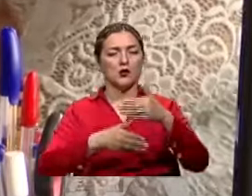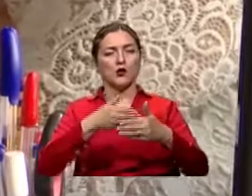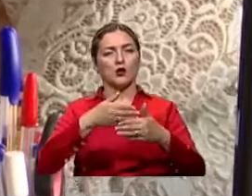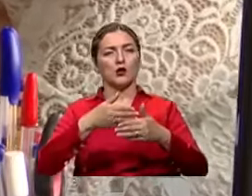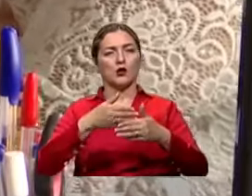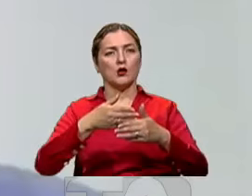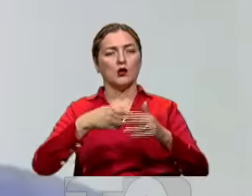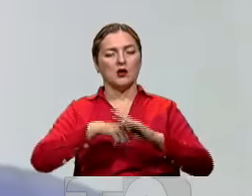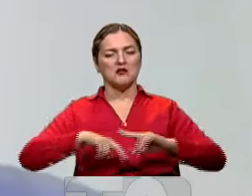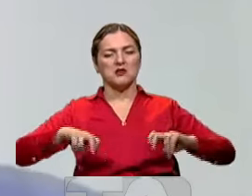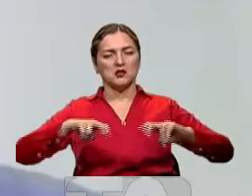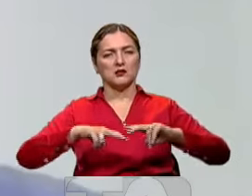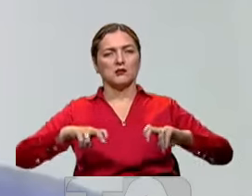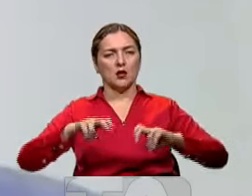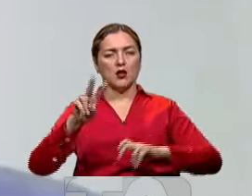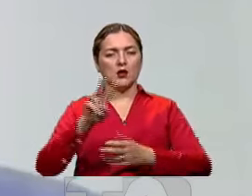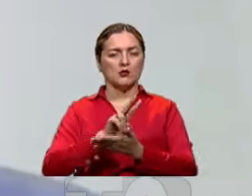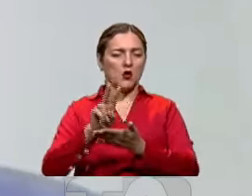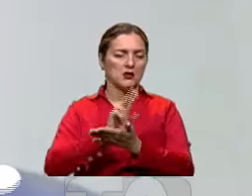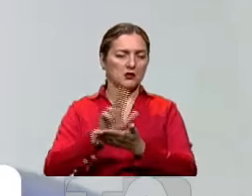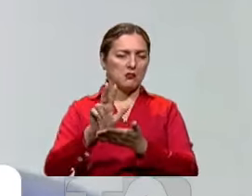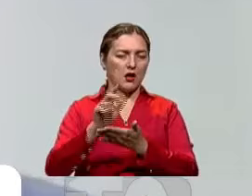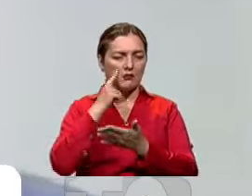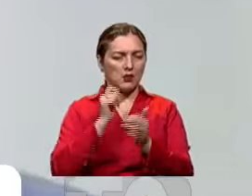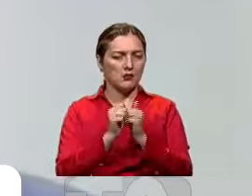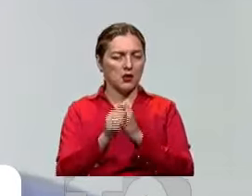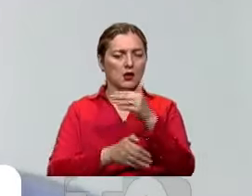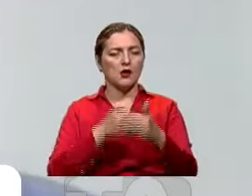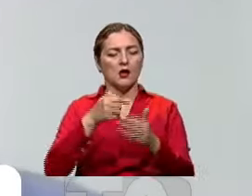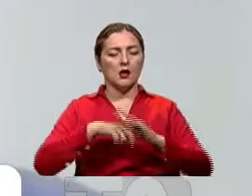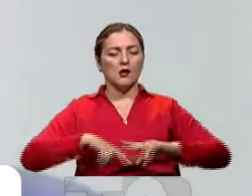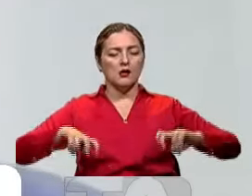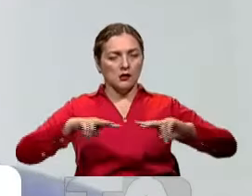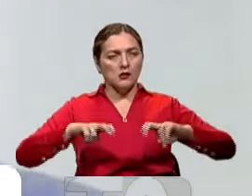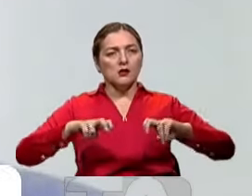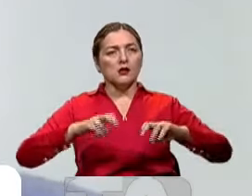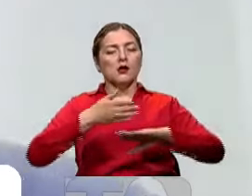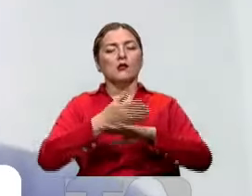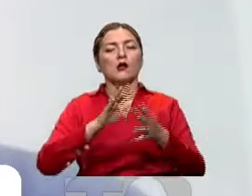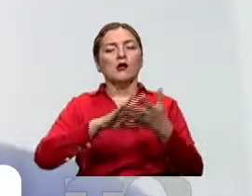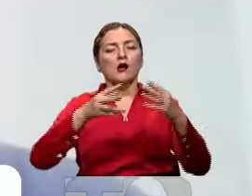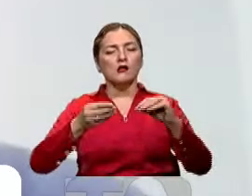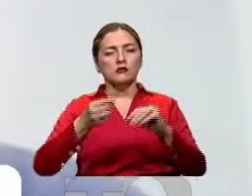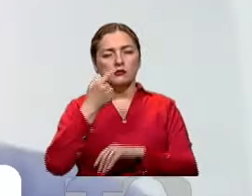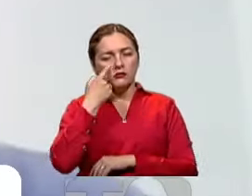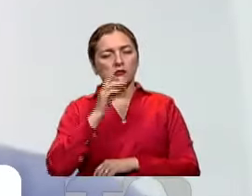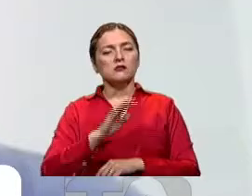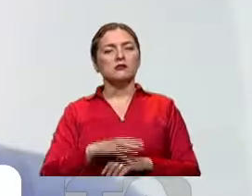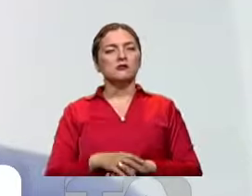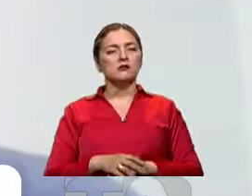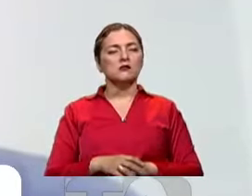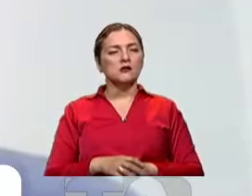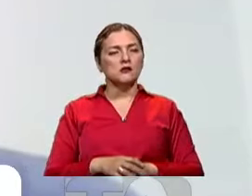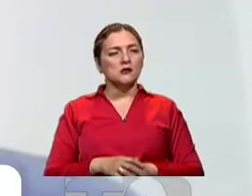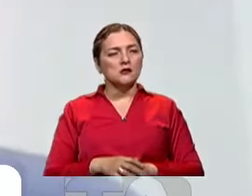de instrucción. 2 o 3 semanas, pues ya pasará el proceso a la etapa de resolución. Si es que la infracción en